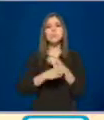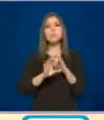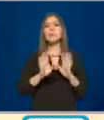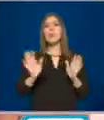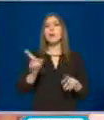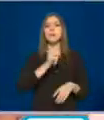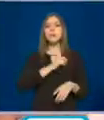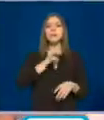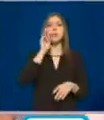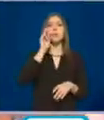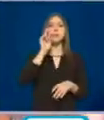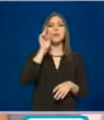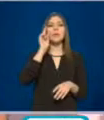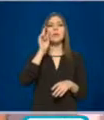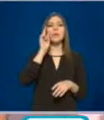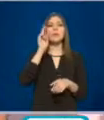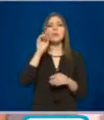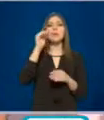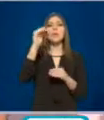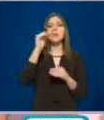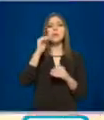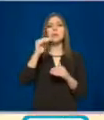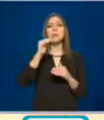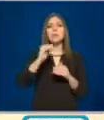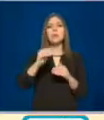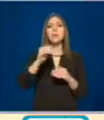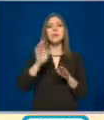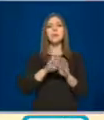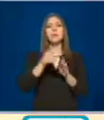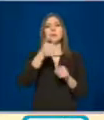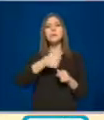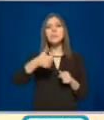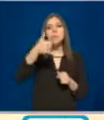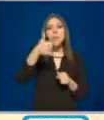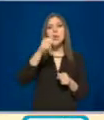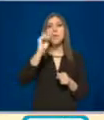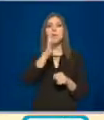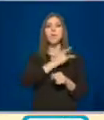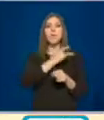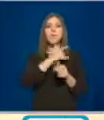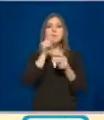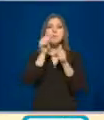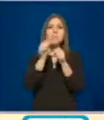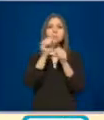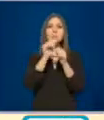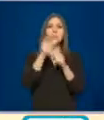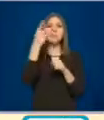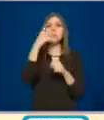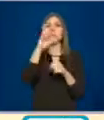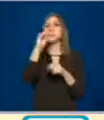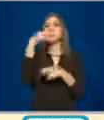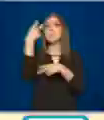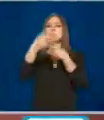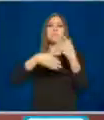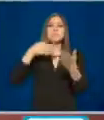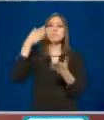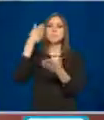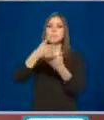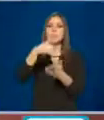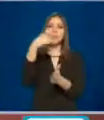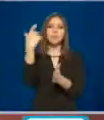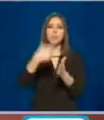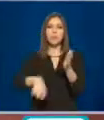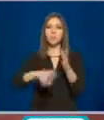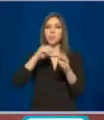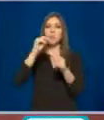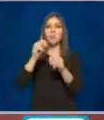en ver, le pones corazoncito, le pones la manita de like, ¿no? Pero Pero el chiste es que no compren. vas a comprar Exacto. o no te